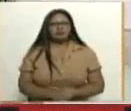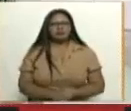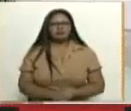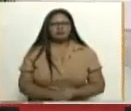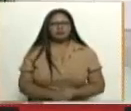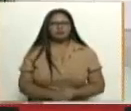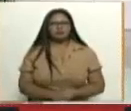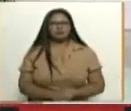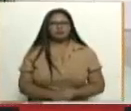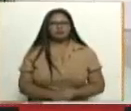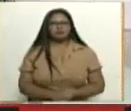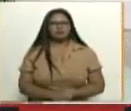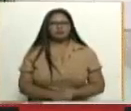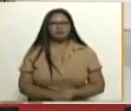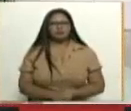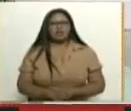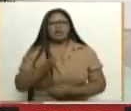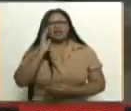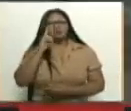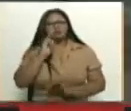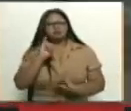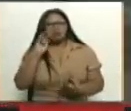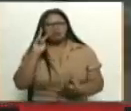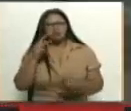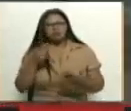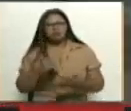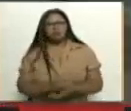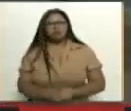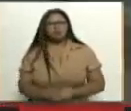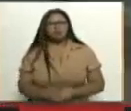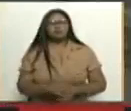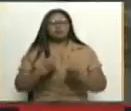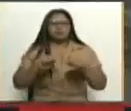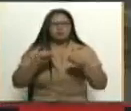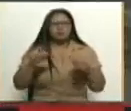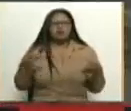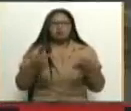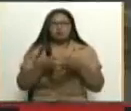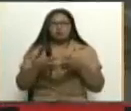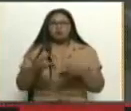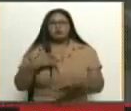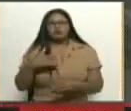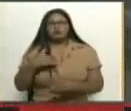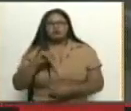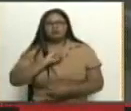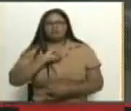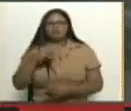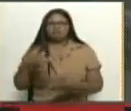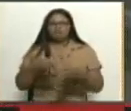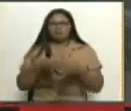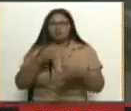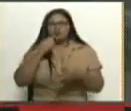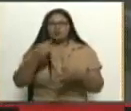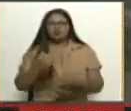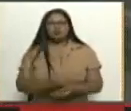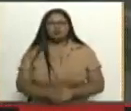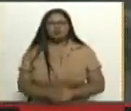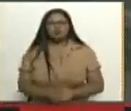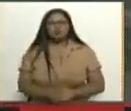esa declaración emitida por Trump? Sí, claro. Va a haber un sector que se va a sentir identificado con eso y